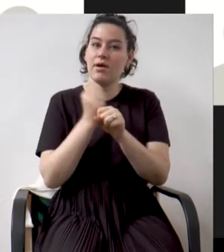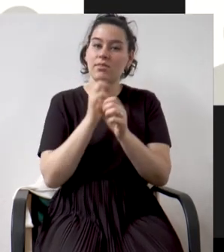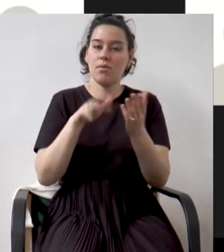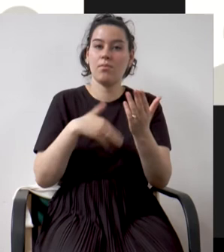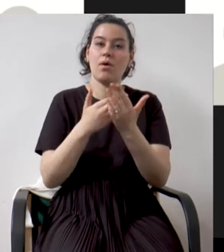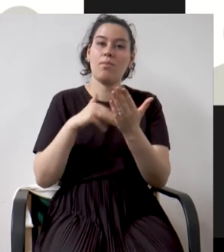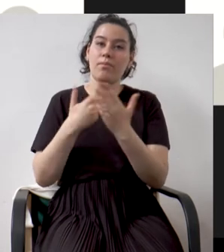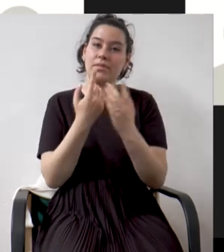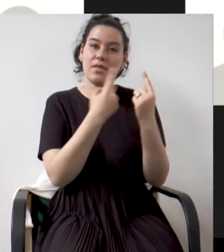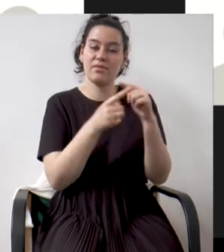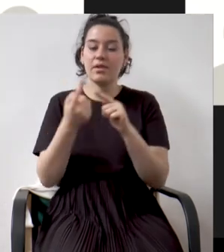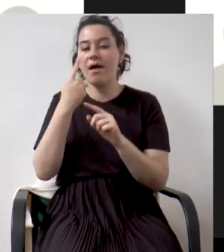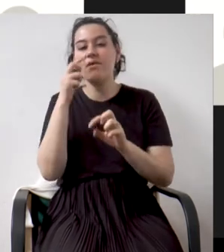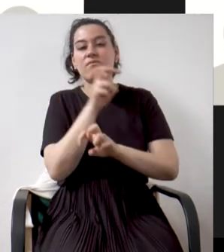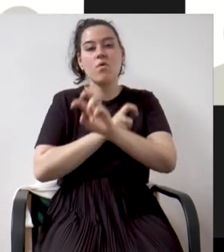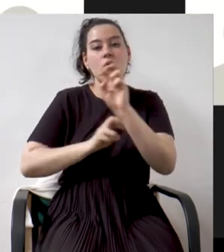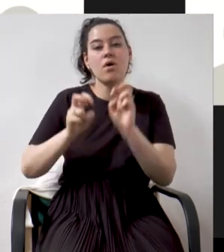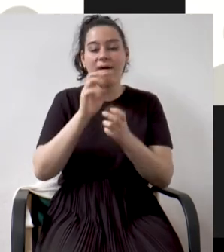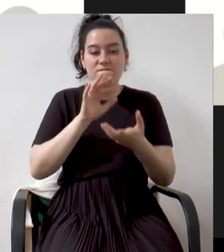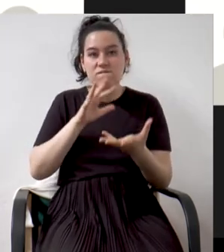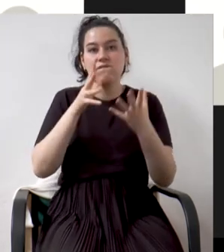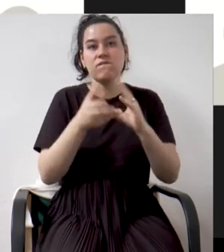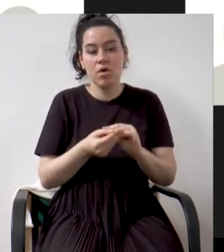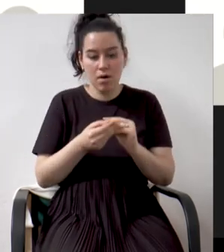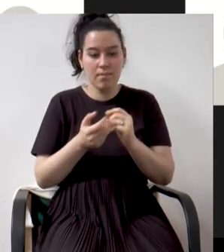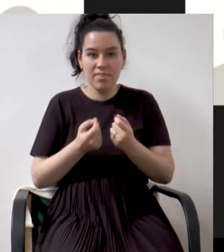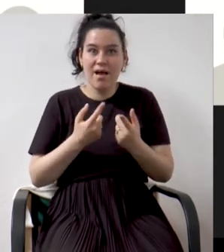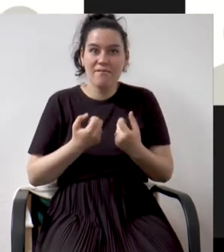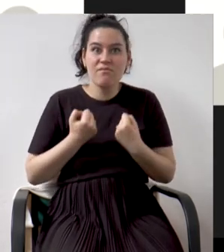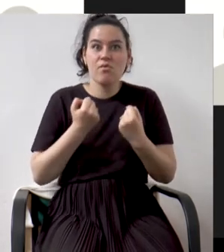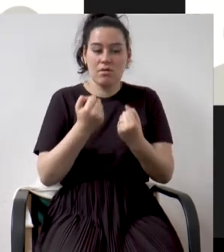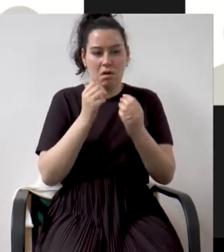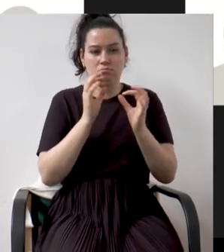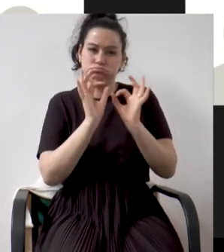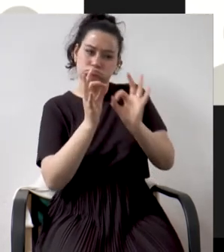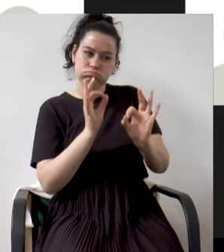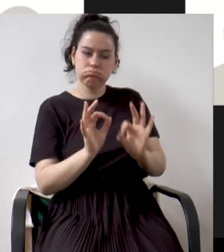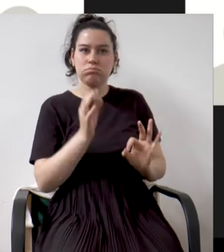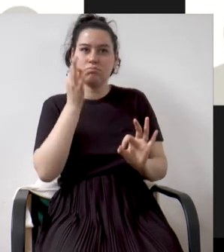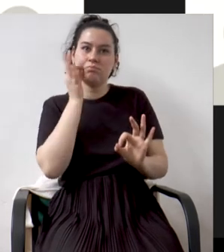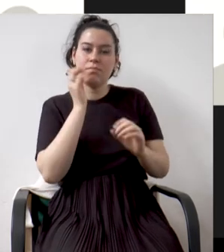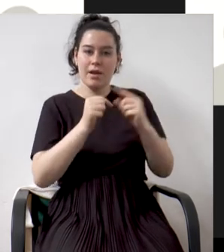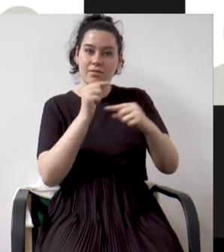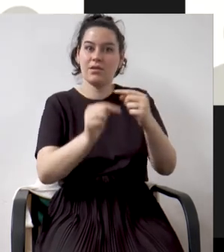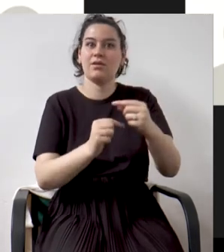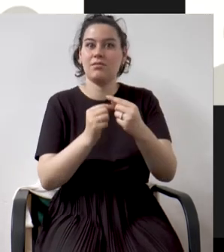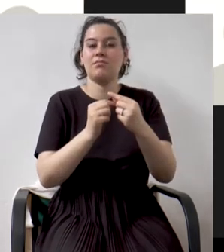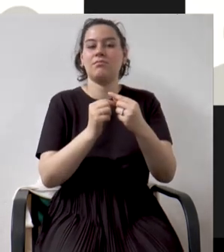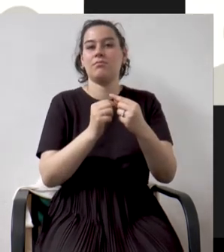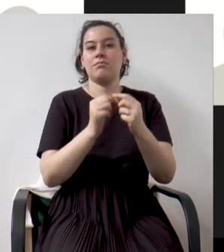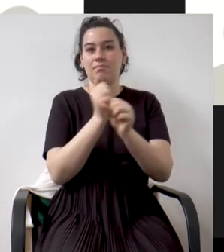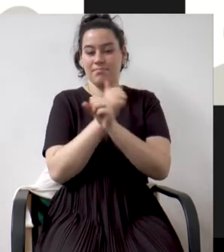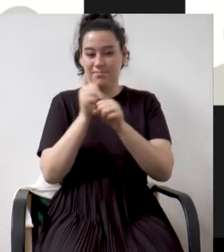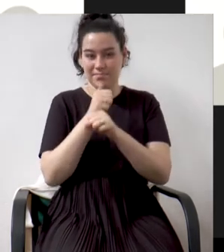para buscar las formas de fortalecimiento necesario para que puedan seguir su curso de